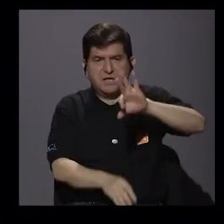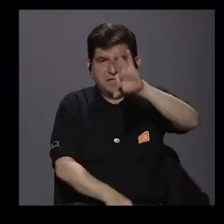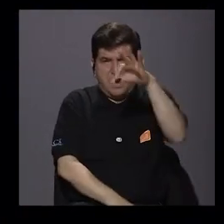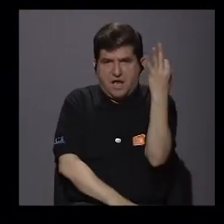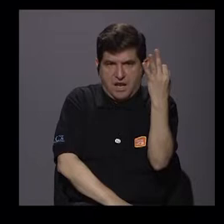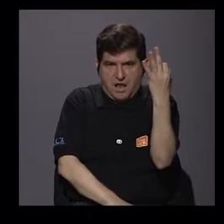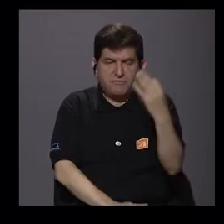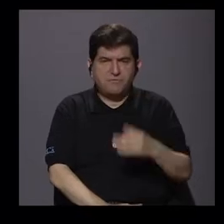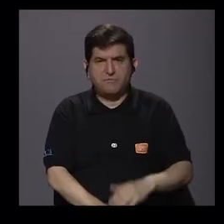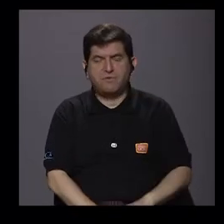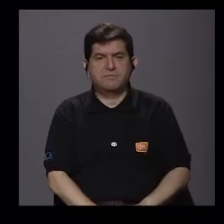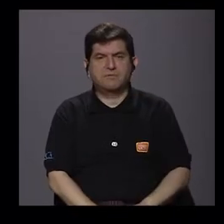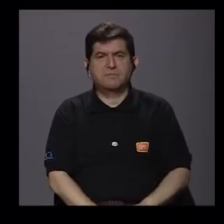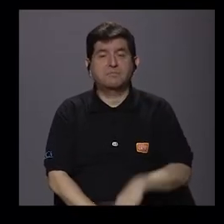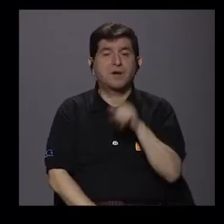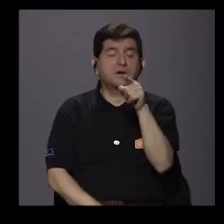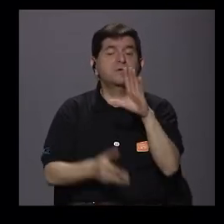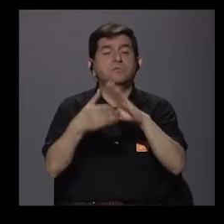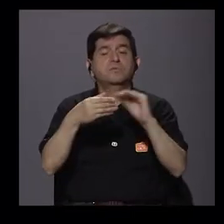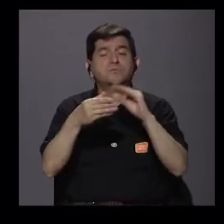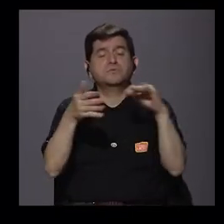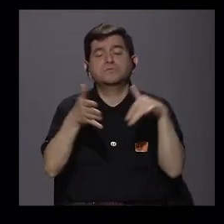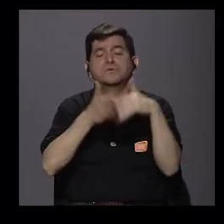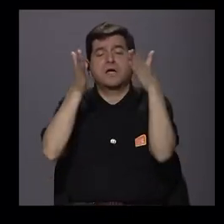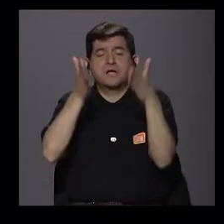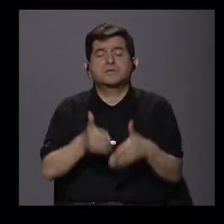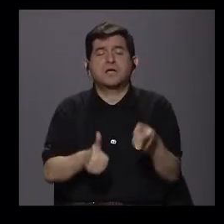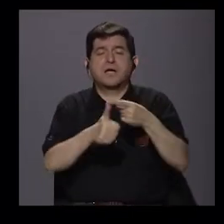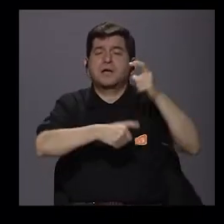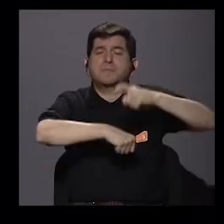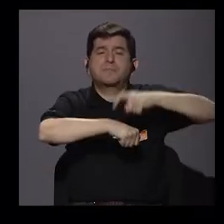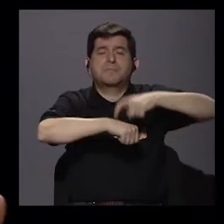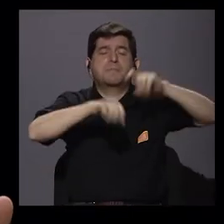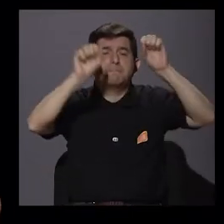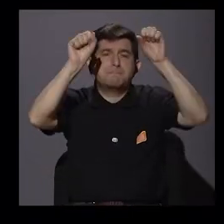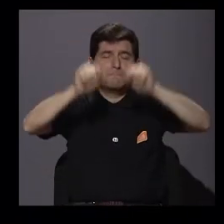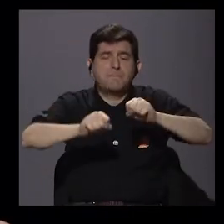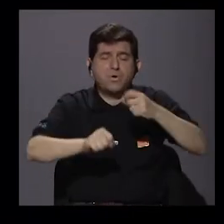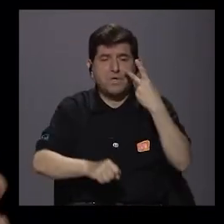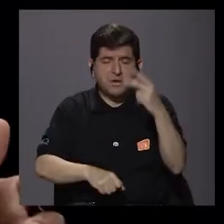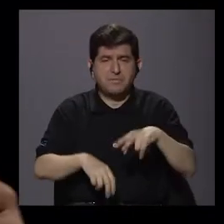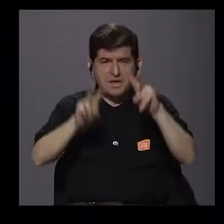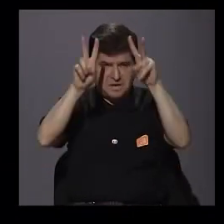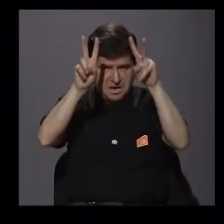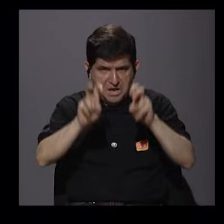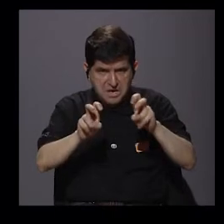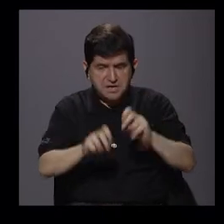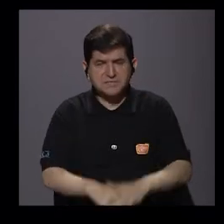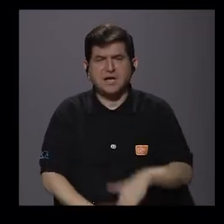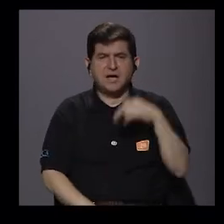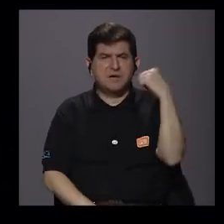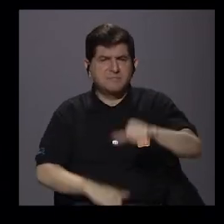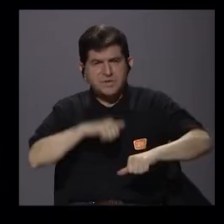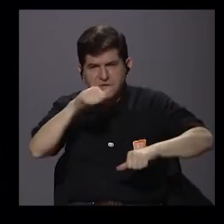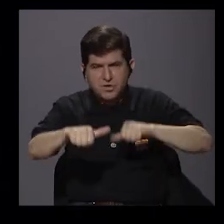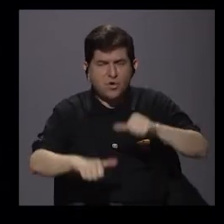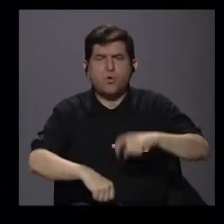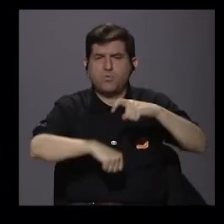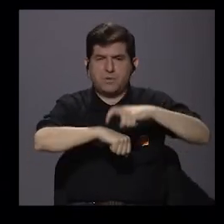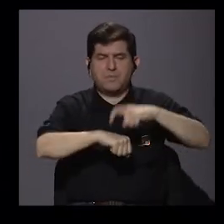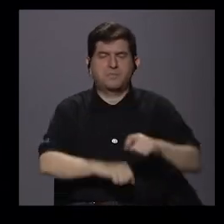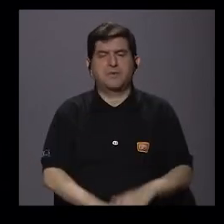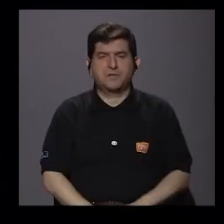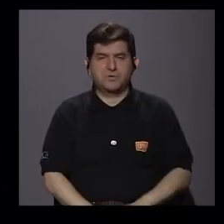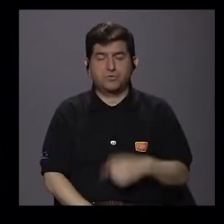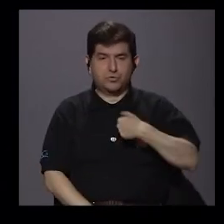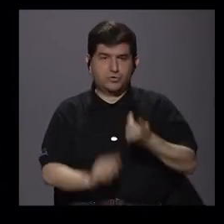esa forma de que usted comenta el estudiante en un principio pudo haber visto esa prueba como un esfuerzo momentáneo